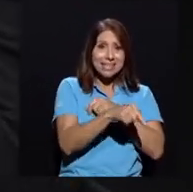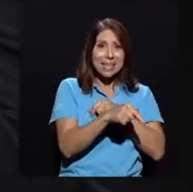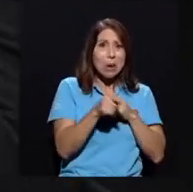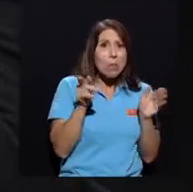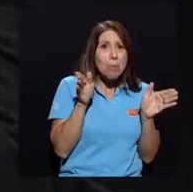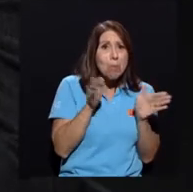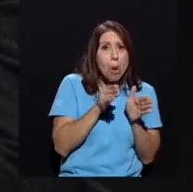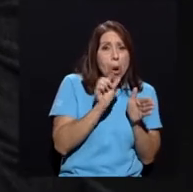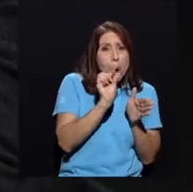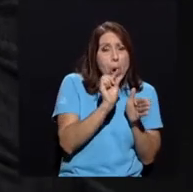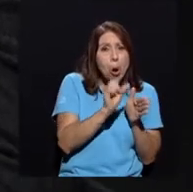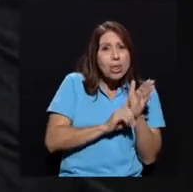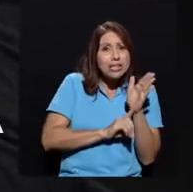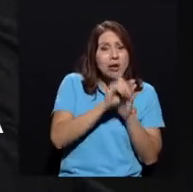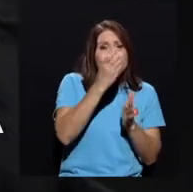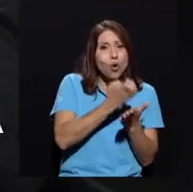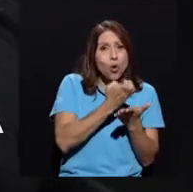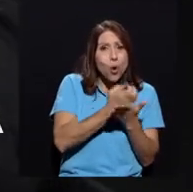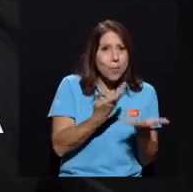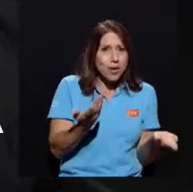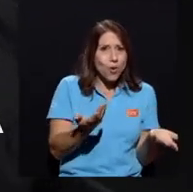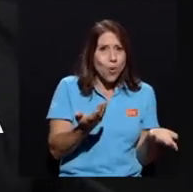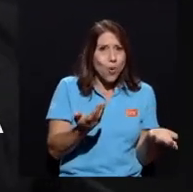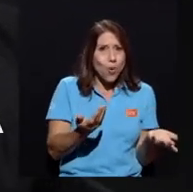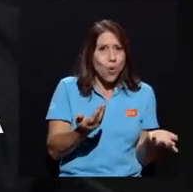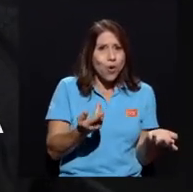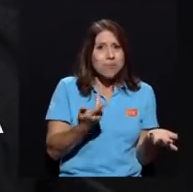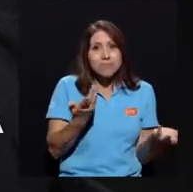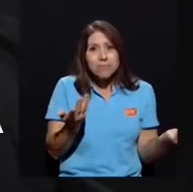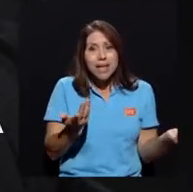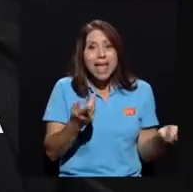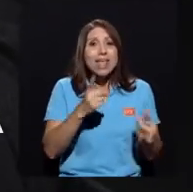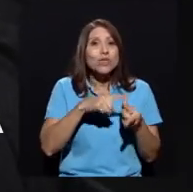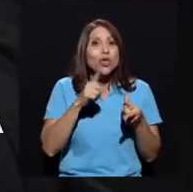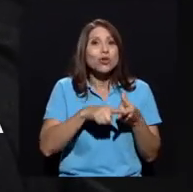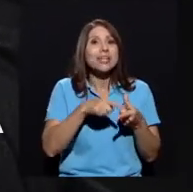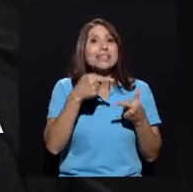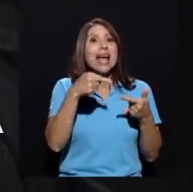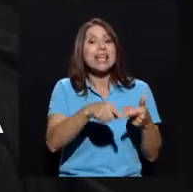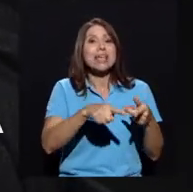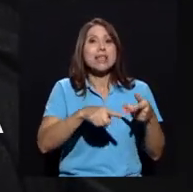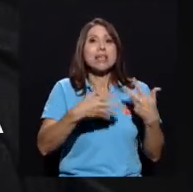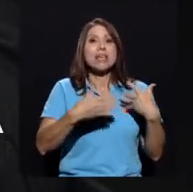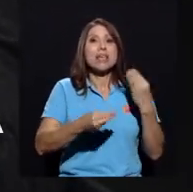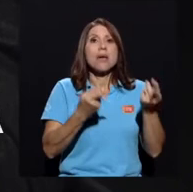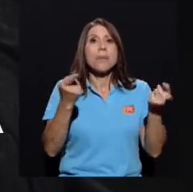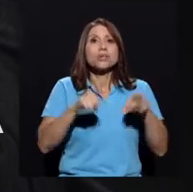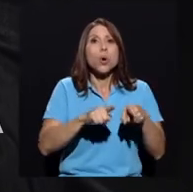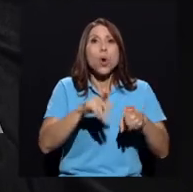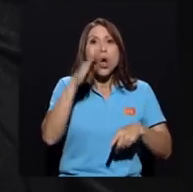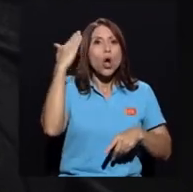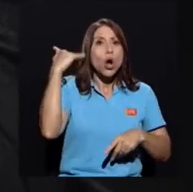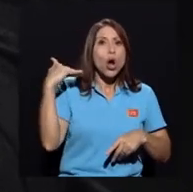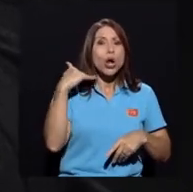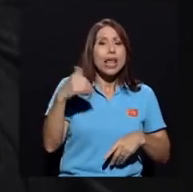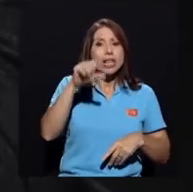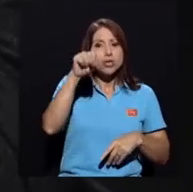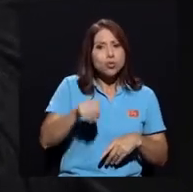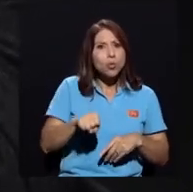poca cosa novedosa, en contrario, el sur se desarrolló extraordinariamente, y ese desarrollo económico trajo